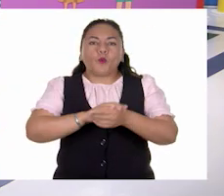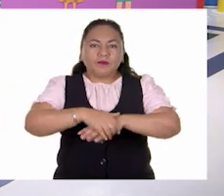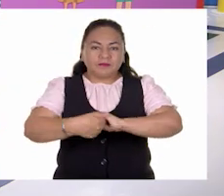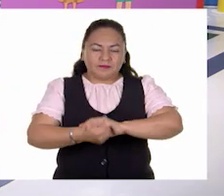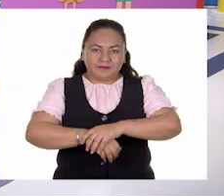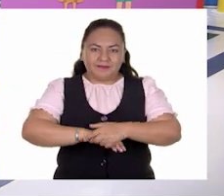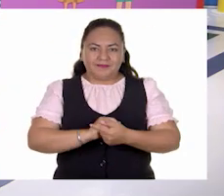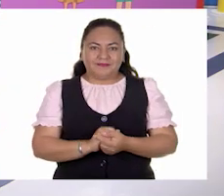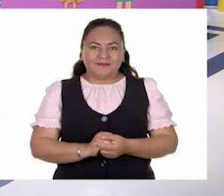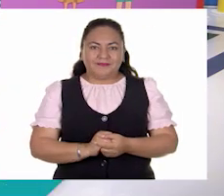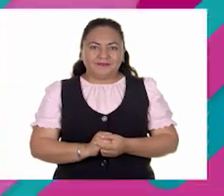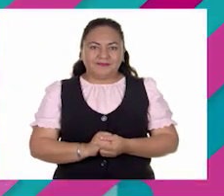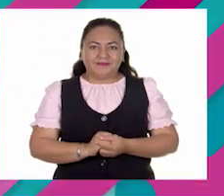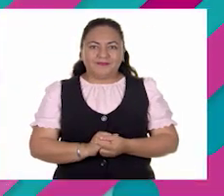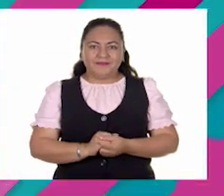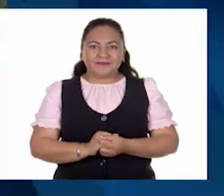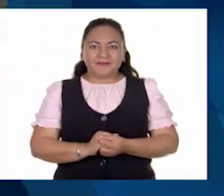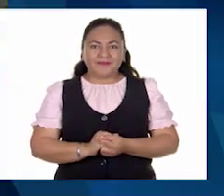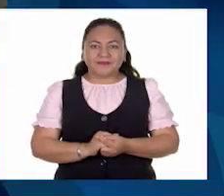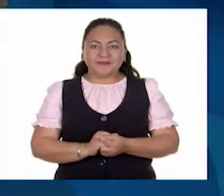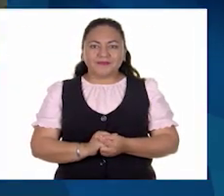manos.